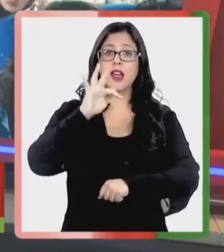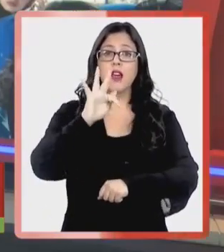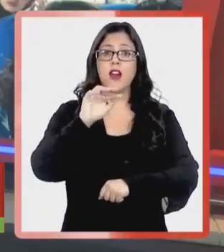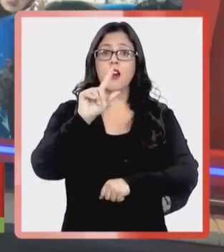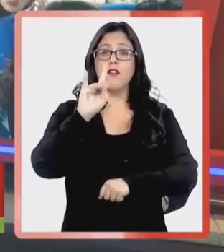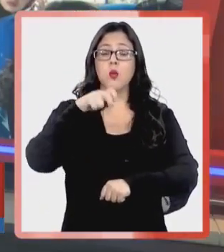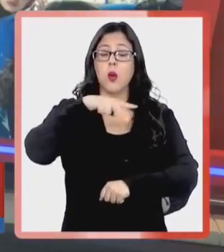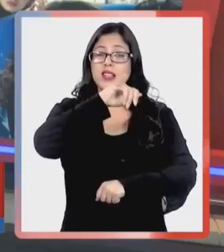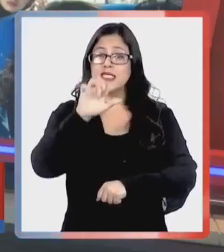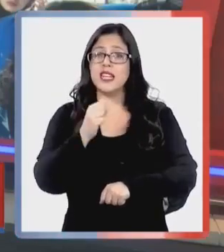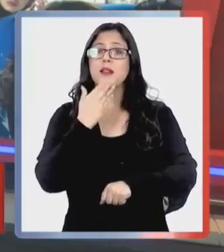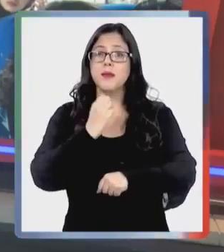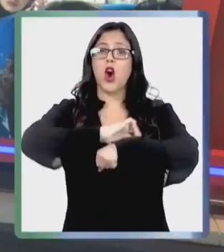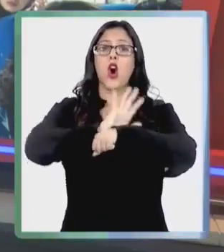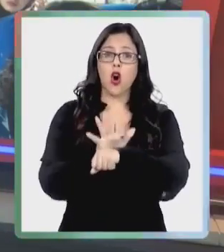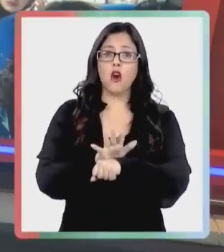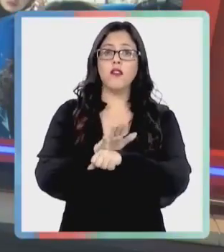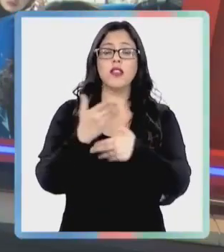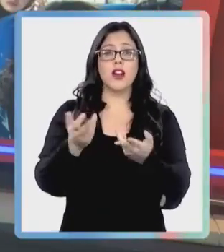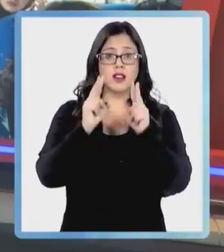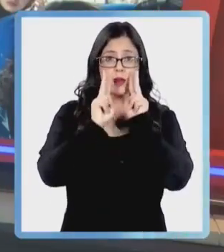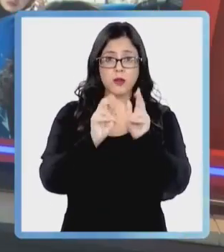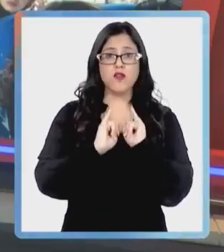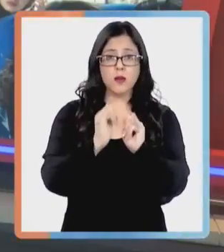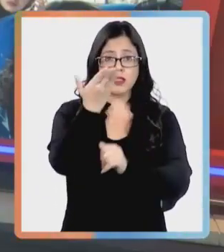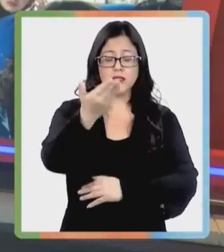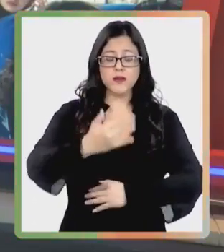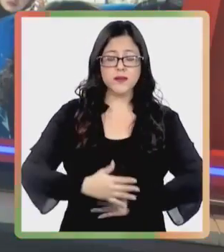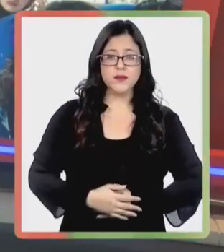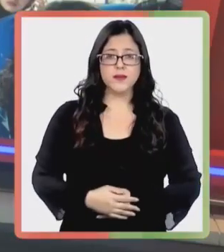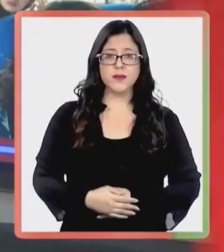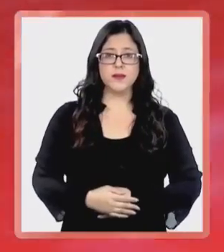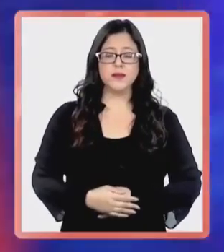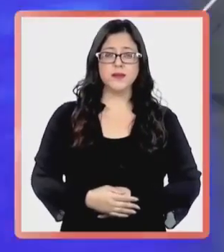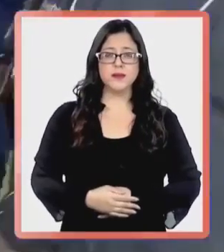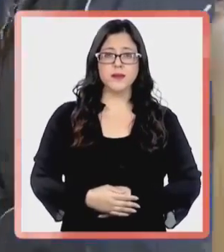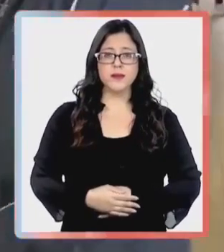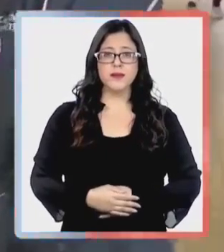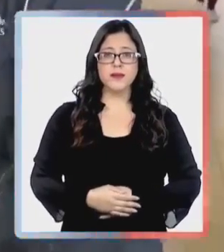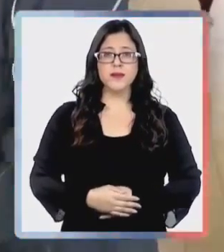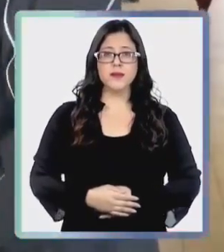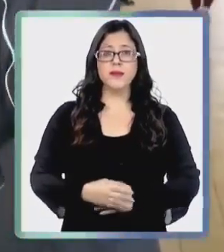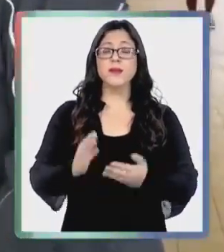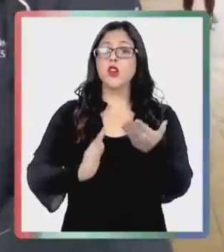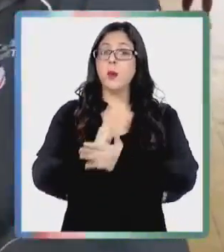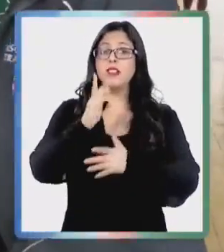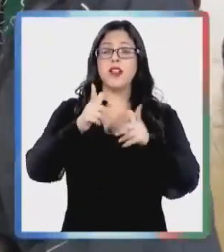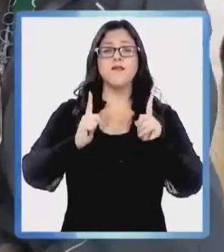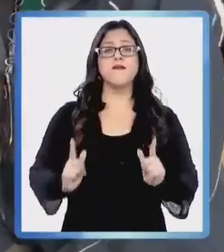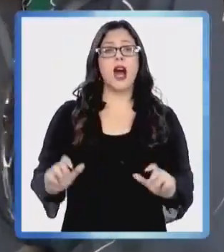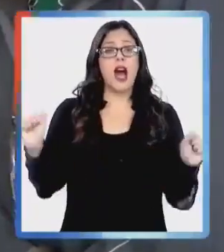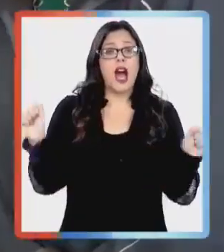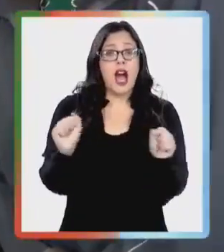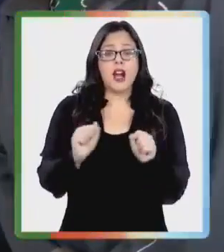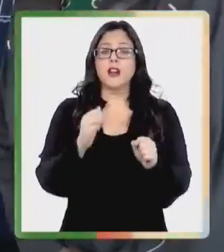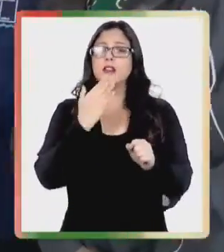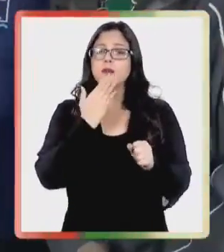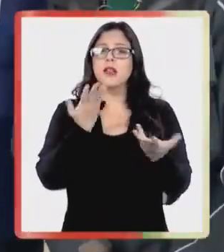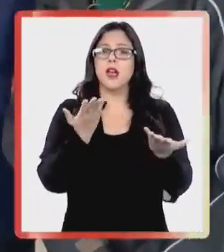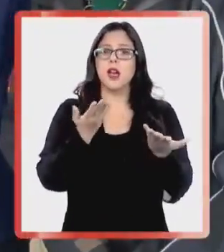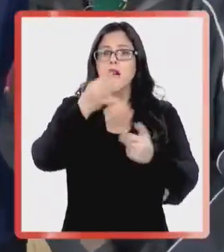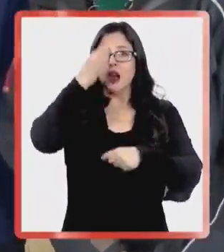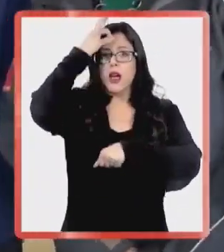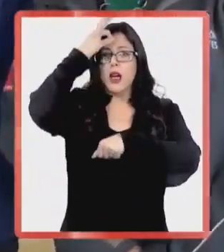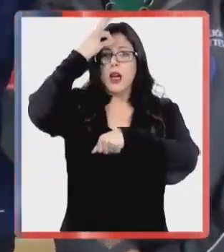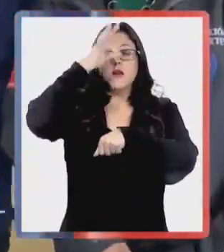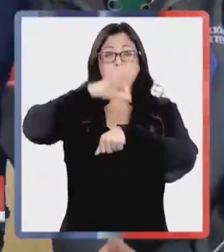y contra el COVID-19. Universidad Autónoma de Televisión con la nota. Comenzaron las vacaciones de invierno y también el